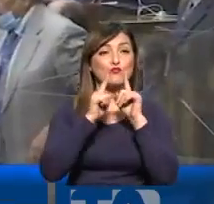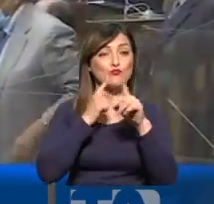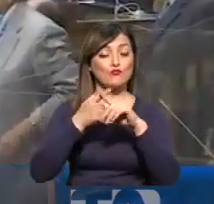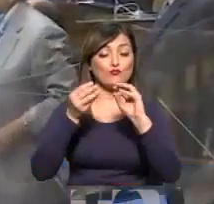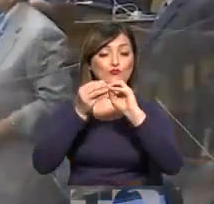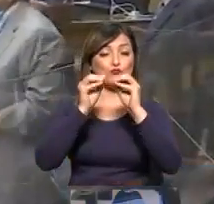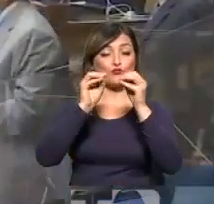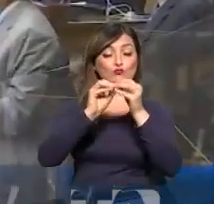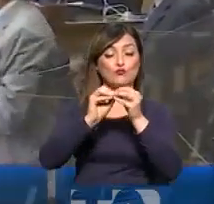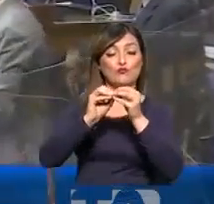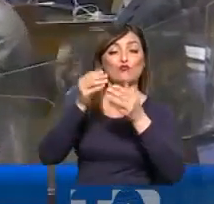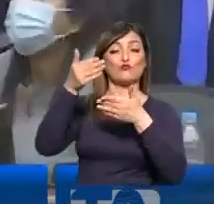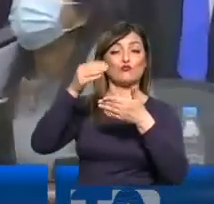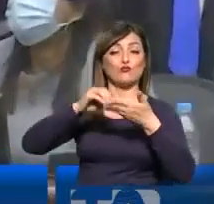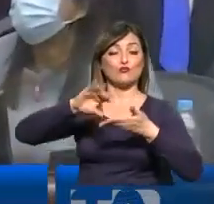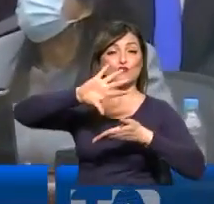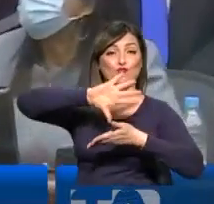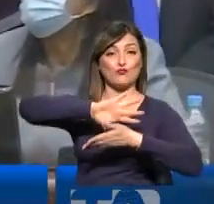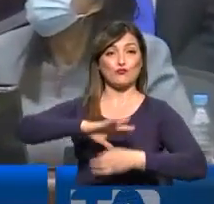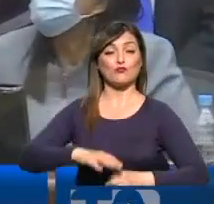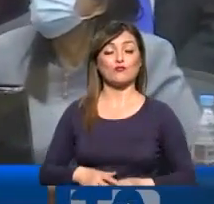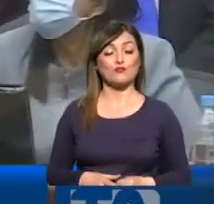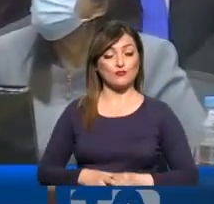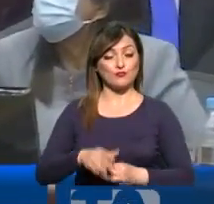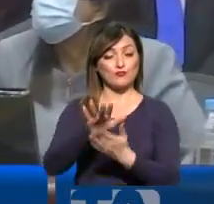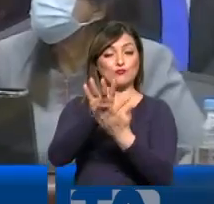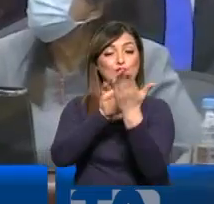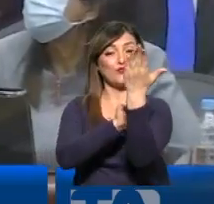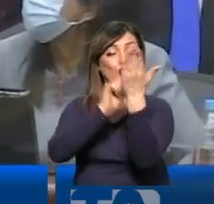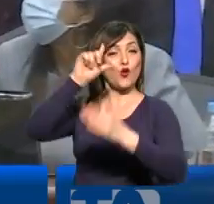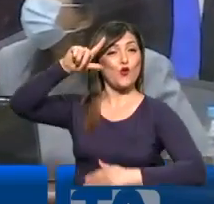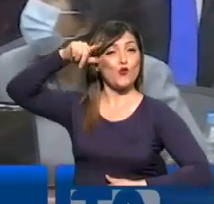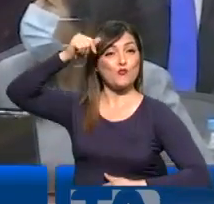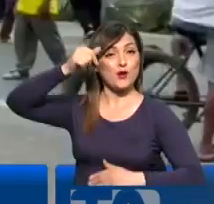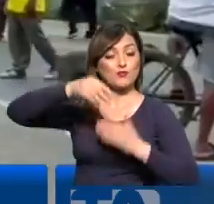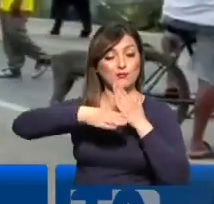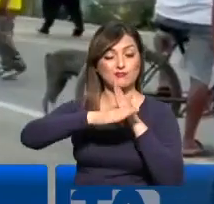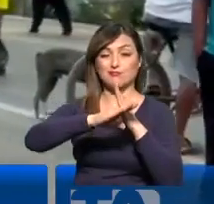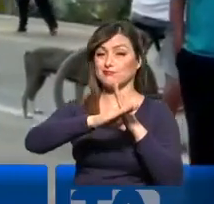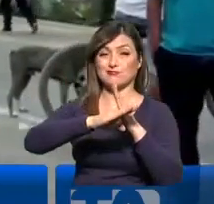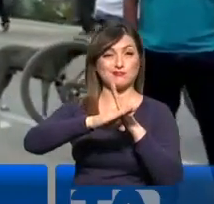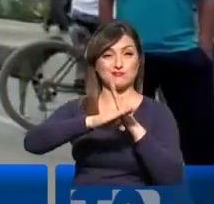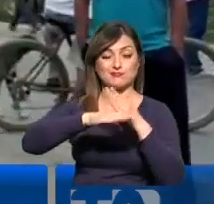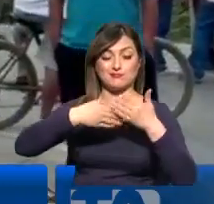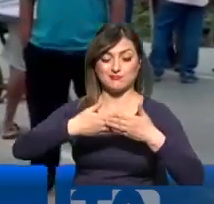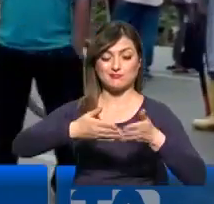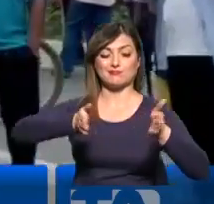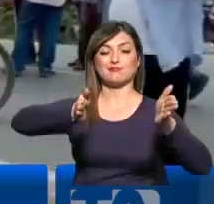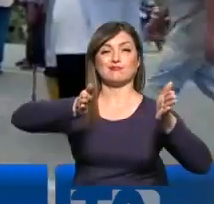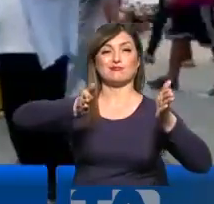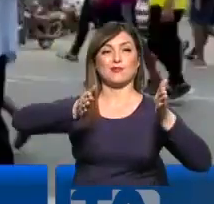bloques de la Asamblea Nacional, para que ahí los proyectos del gobierno no se estanquen. Lo mismo